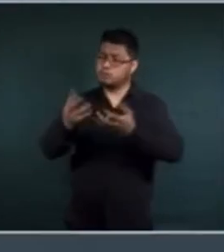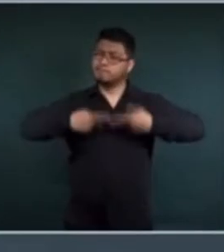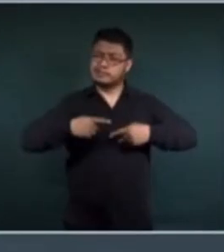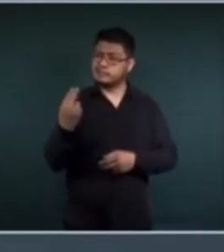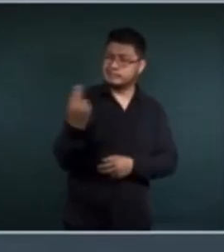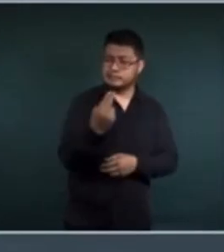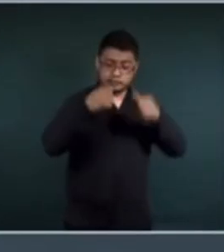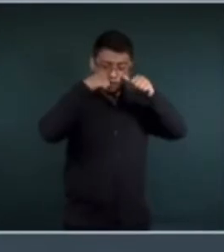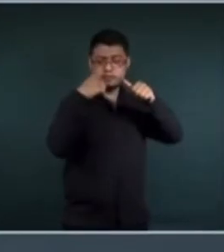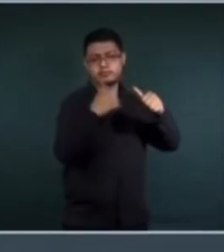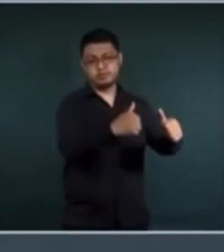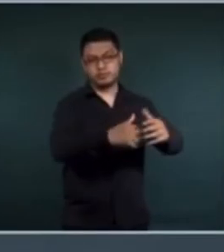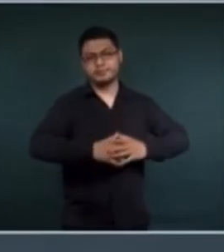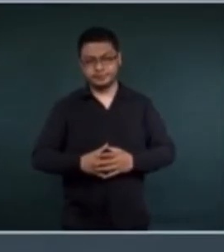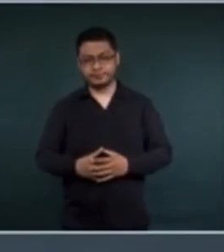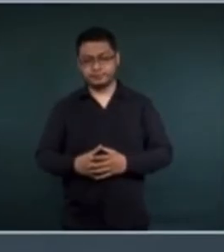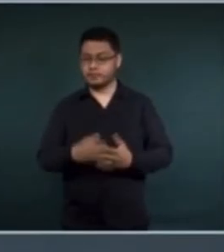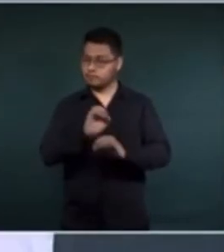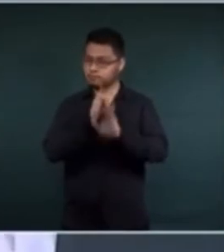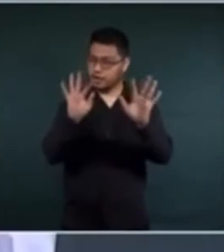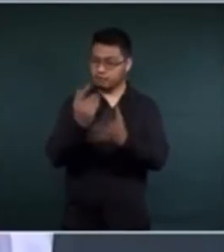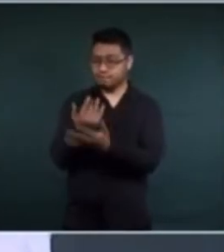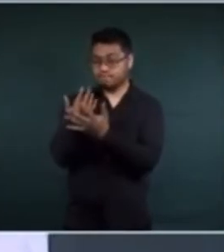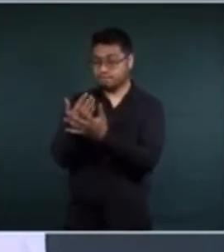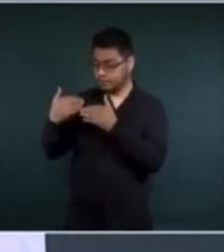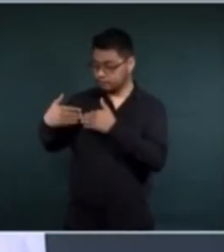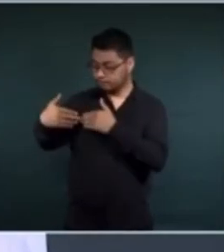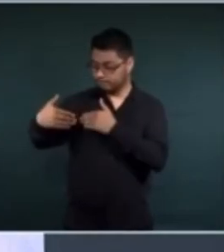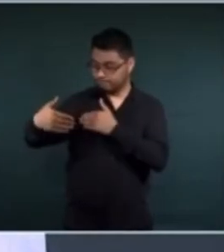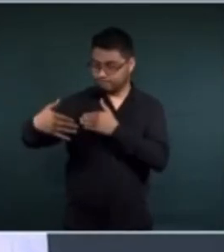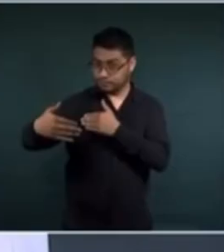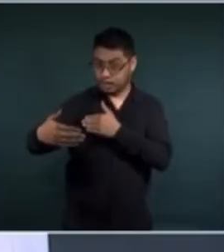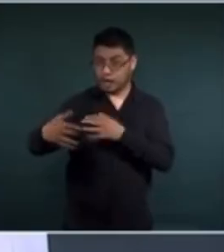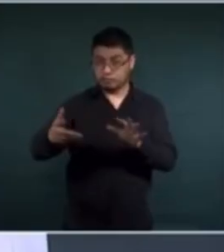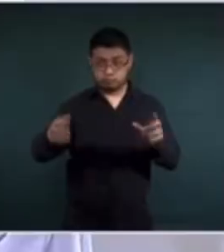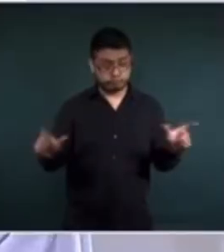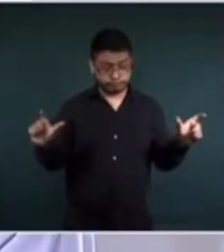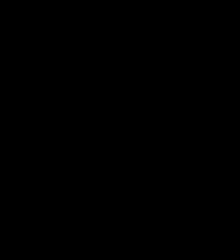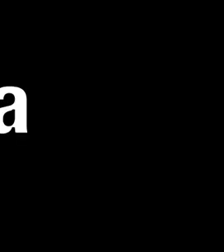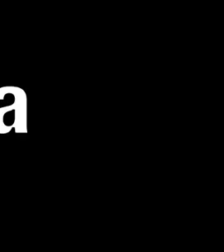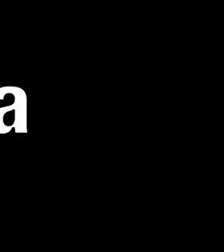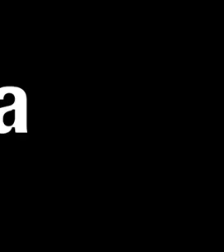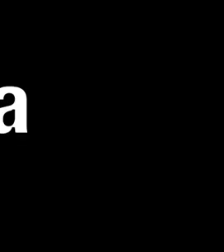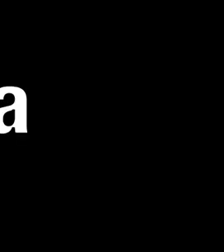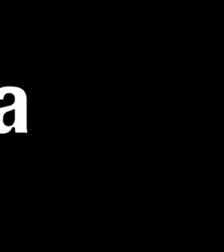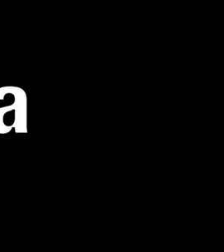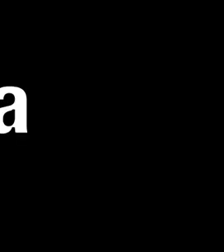vulnerable, y esperar a que vaya pasando esa pandemia